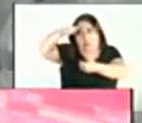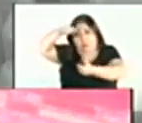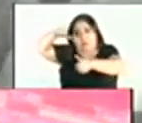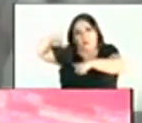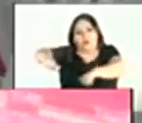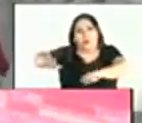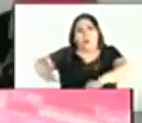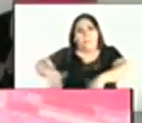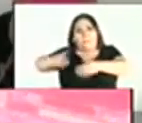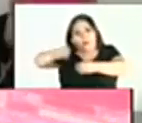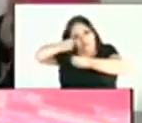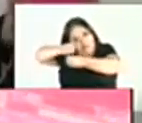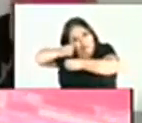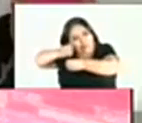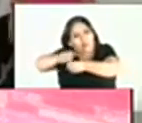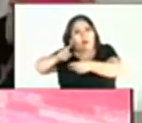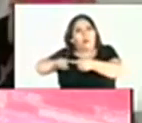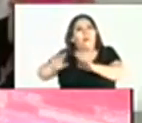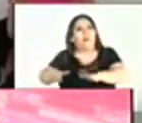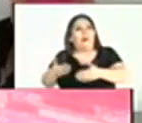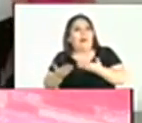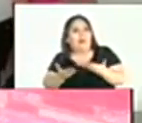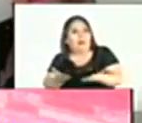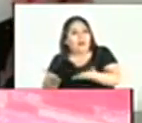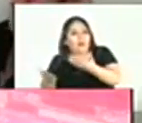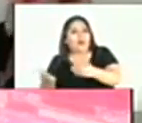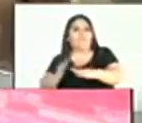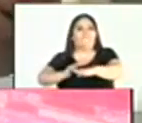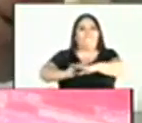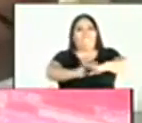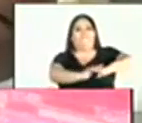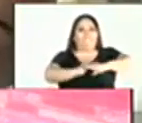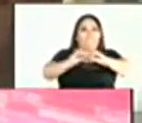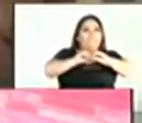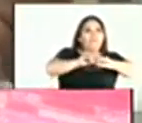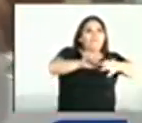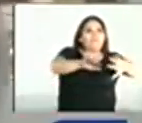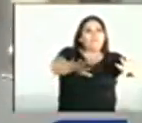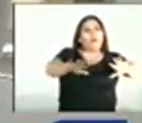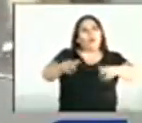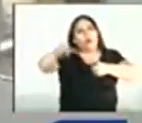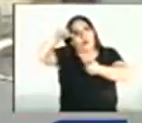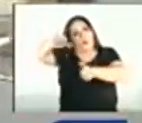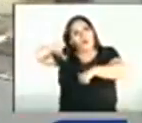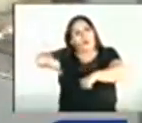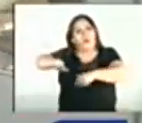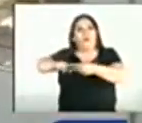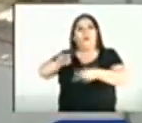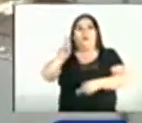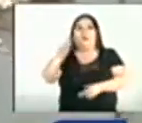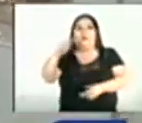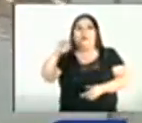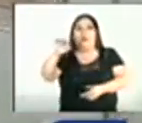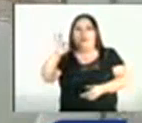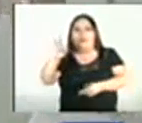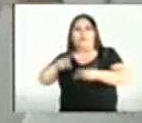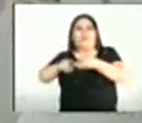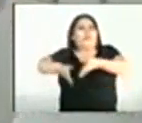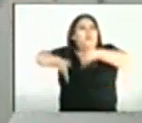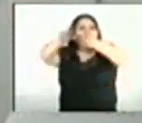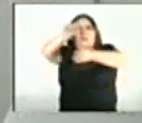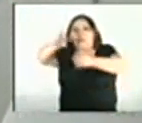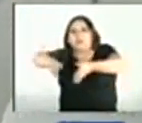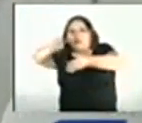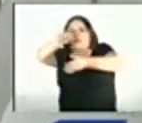promoción de innovaciones en pro de la preparación ante epidemias la alianza para las vacunas unicef y la Organización Mundial de la